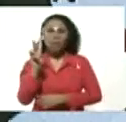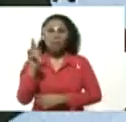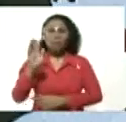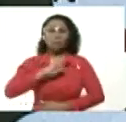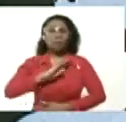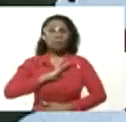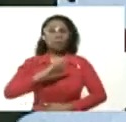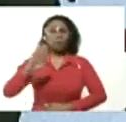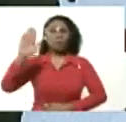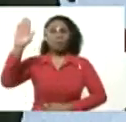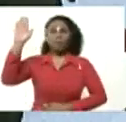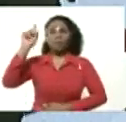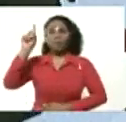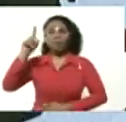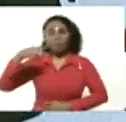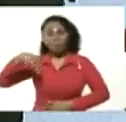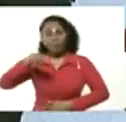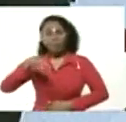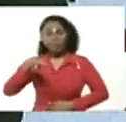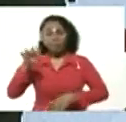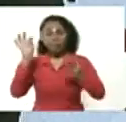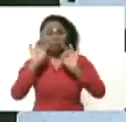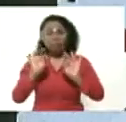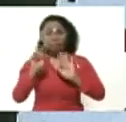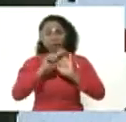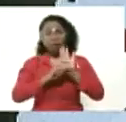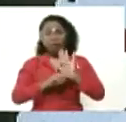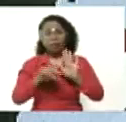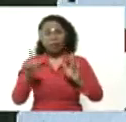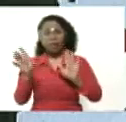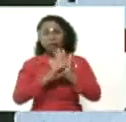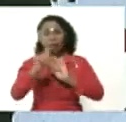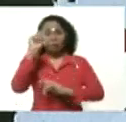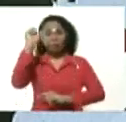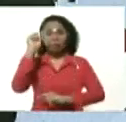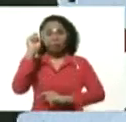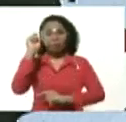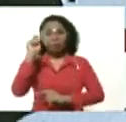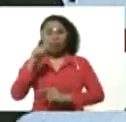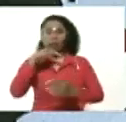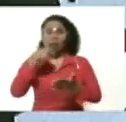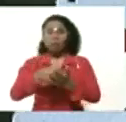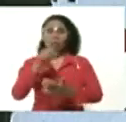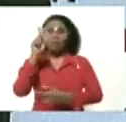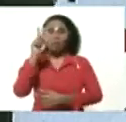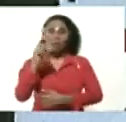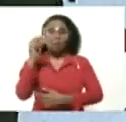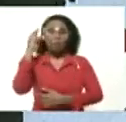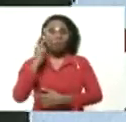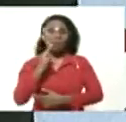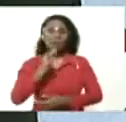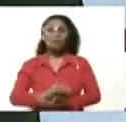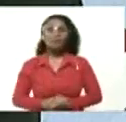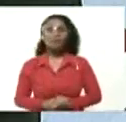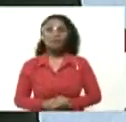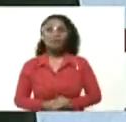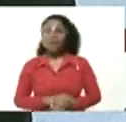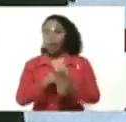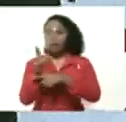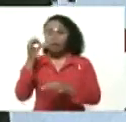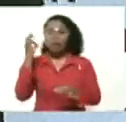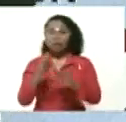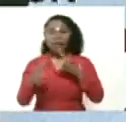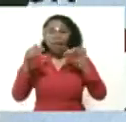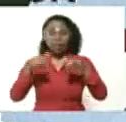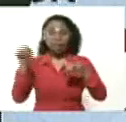autoproclamó presidente en una plaza al margen de los mecanismos constitucionales venezolanos, le llaman también bolivariano. Es una suerte que aquí,